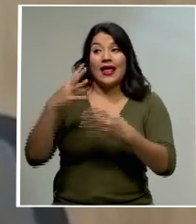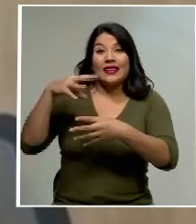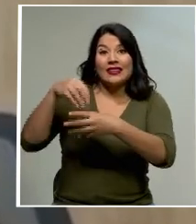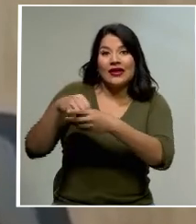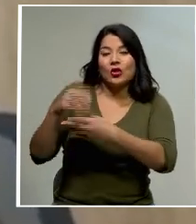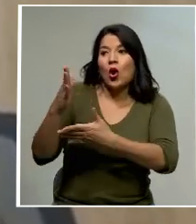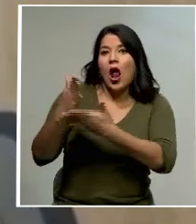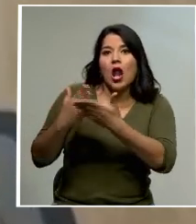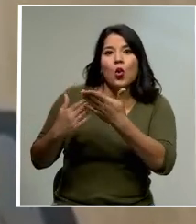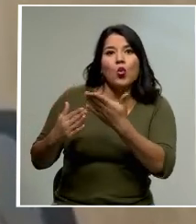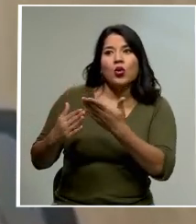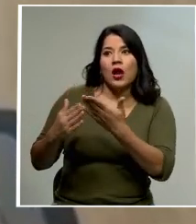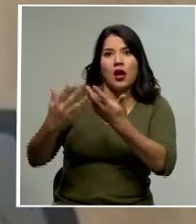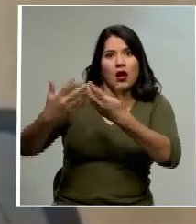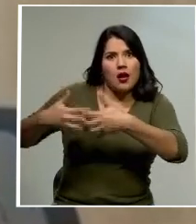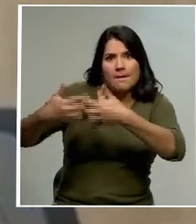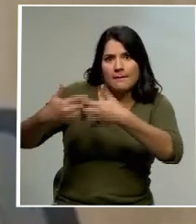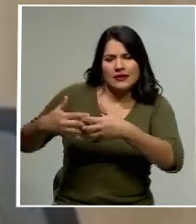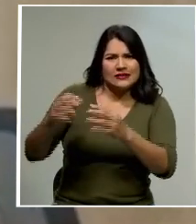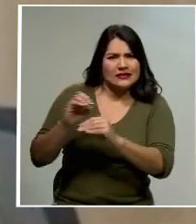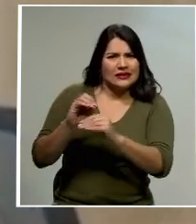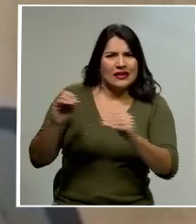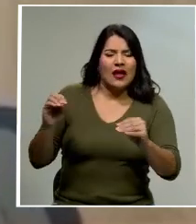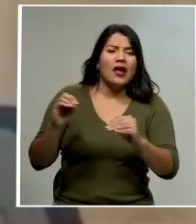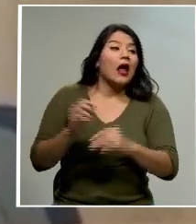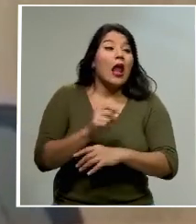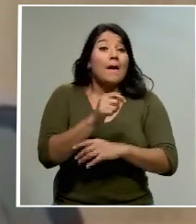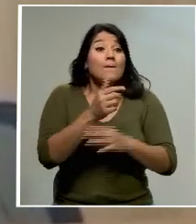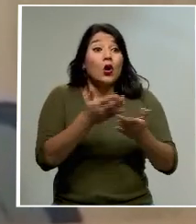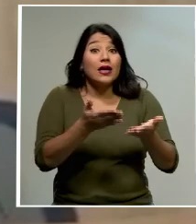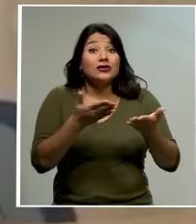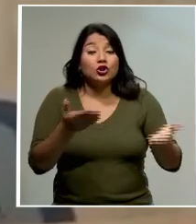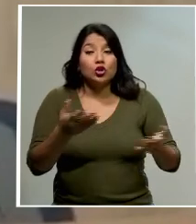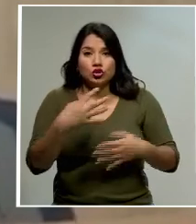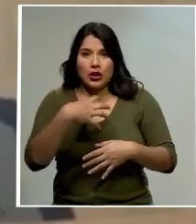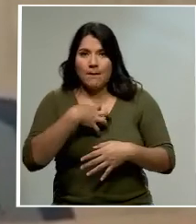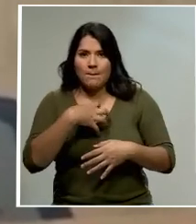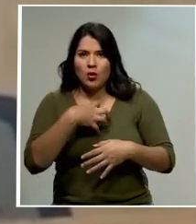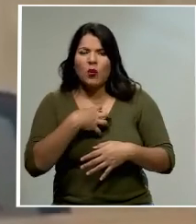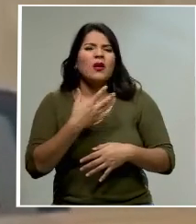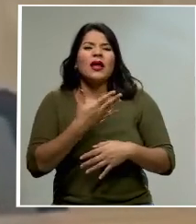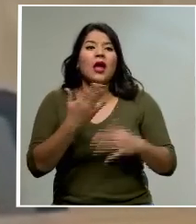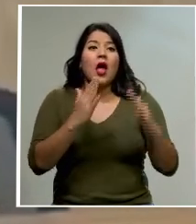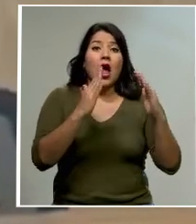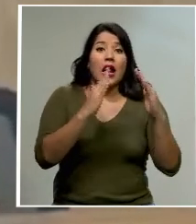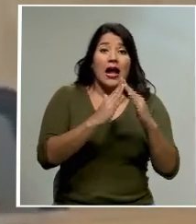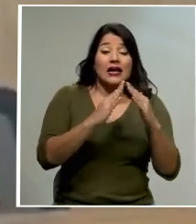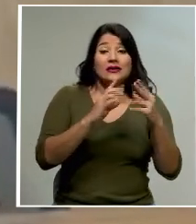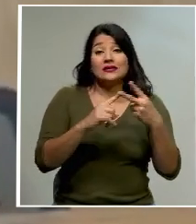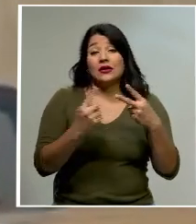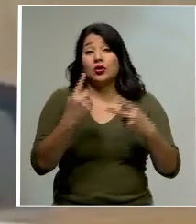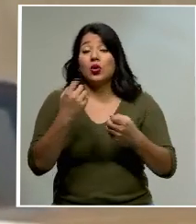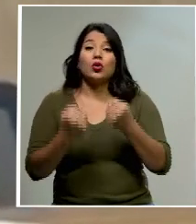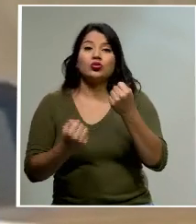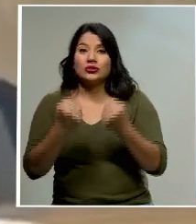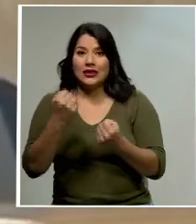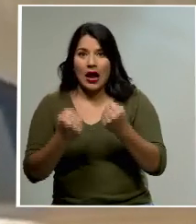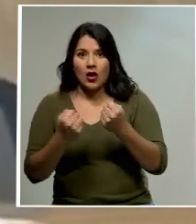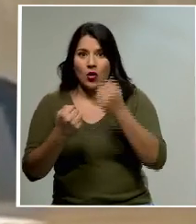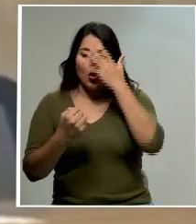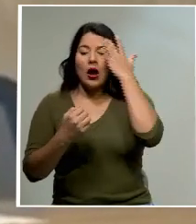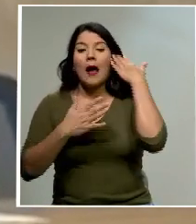personería jurídica. Y los pocos bienes que tenemos a título personal, que constan de una casa y 2 vehículos, están a título